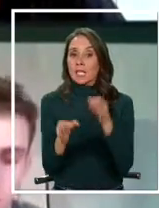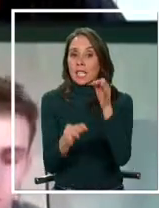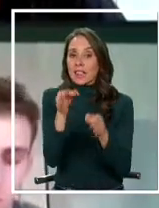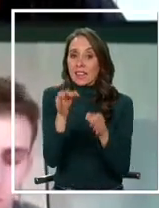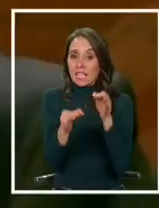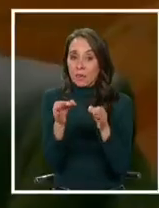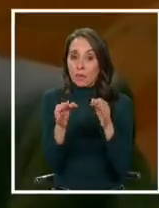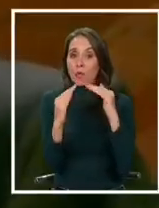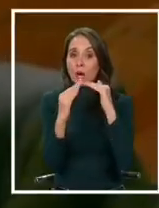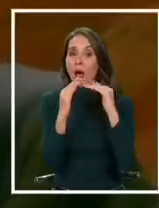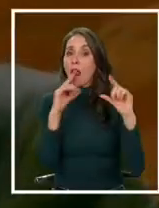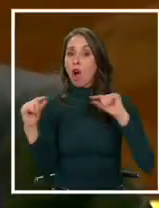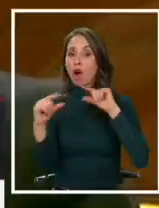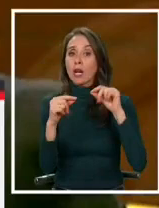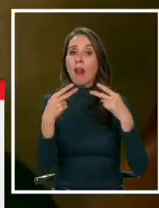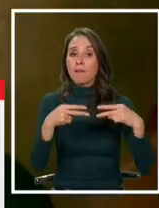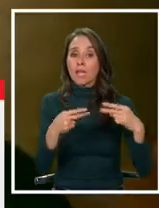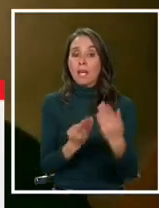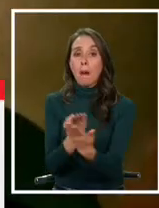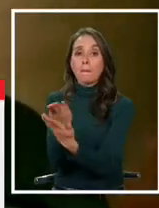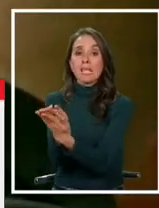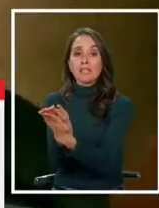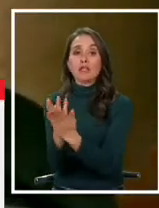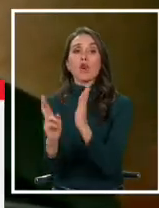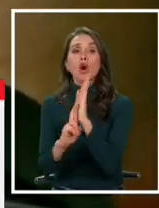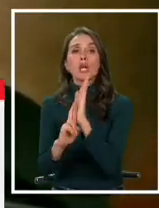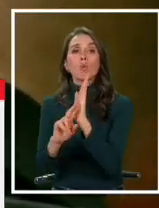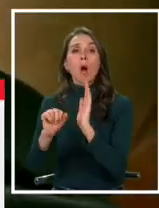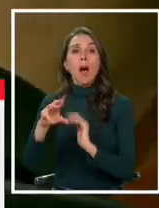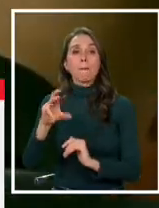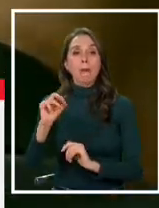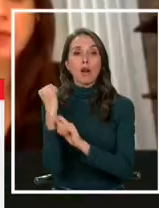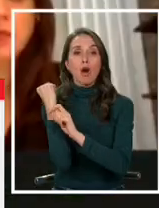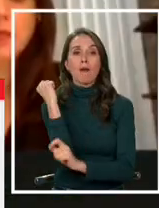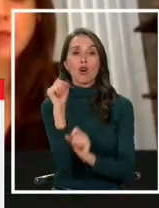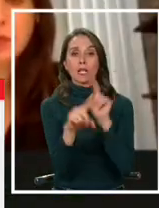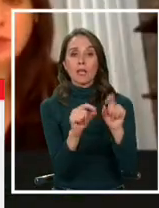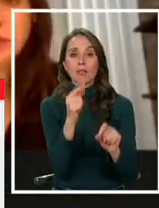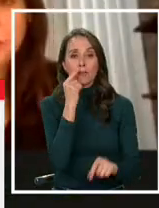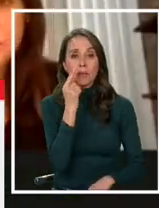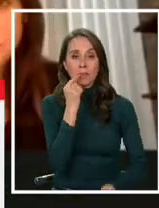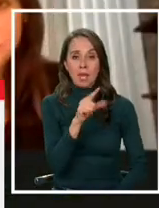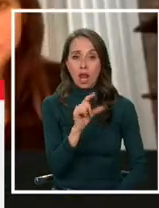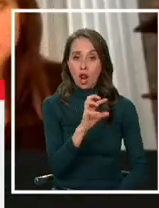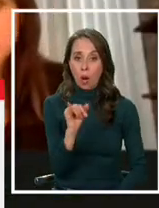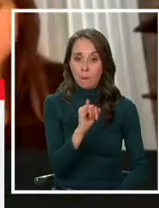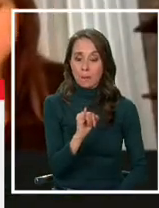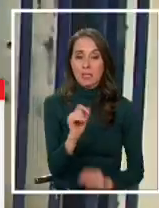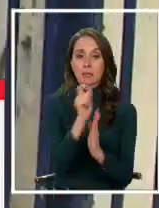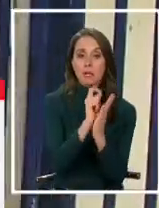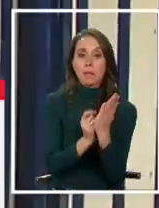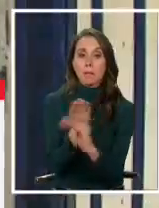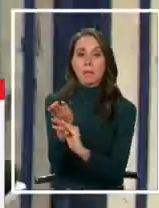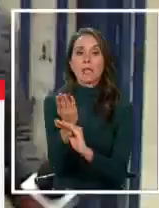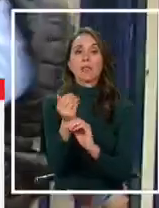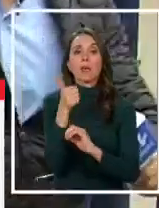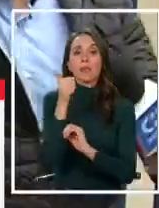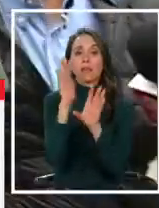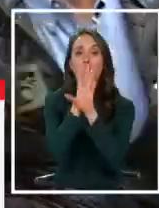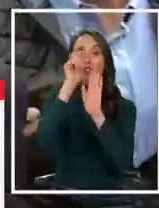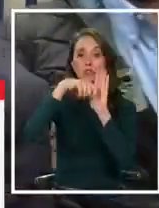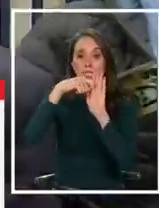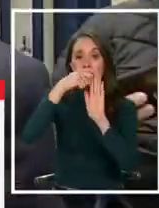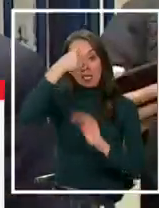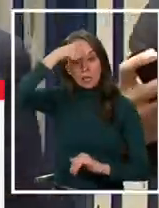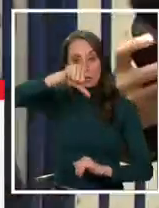Viña del Mar analizó el recurso de Amparo presentado por la defensa de López allí solicitaron que El cineasta